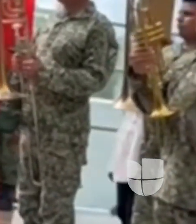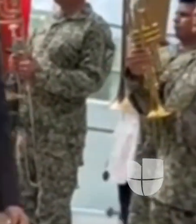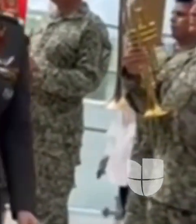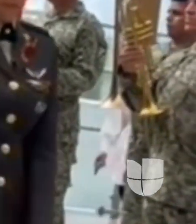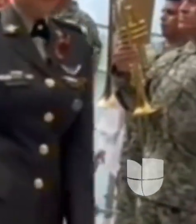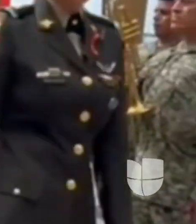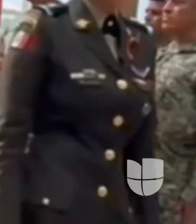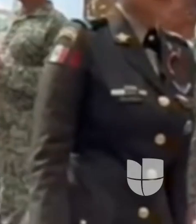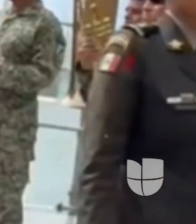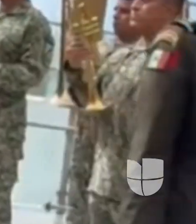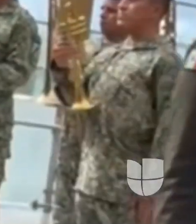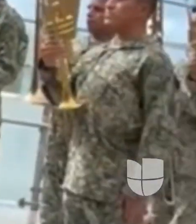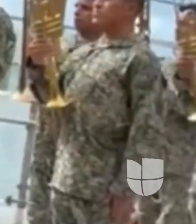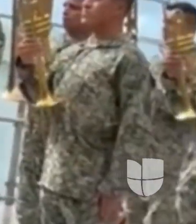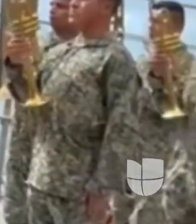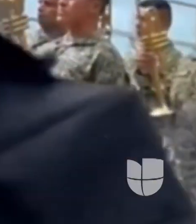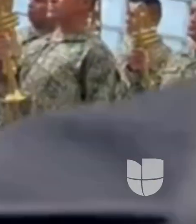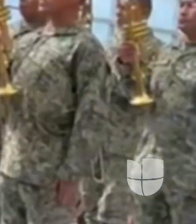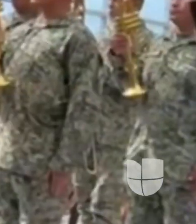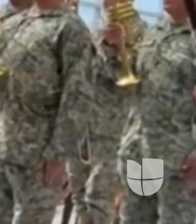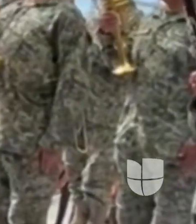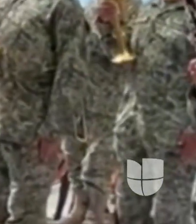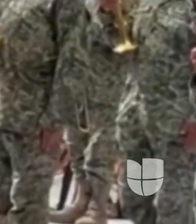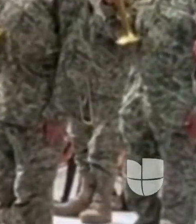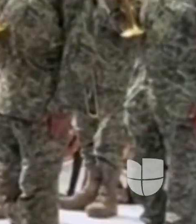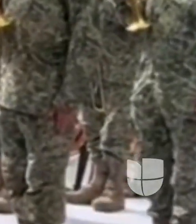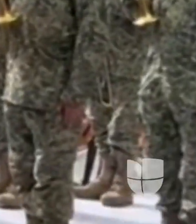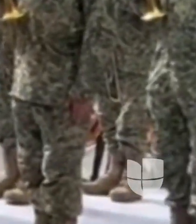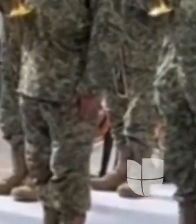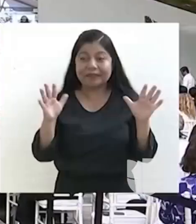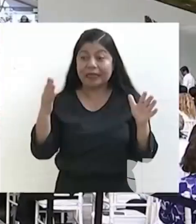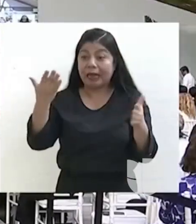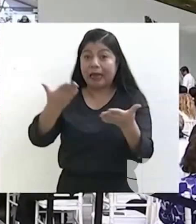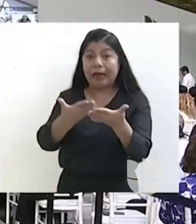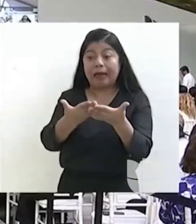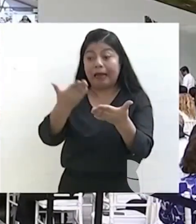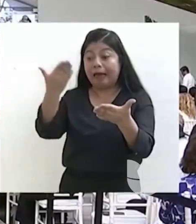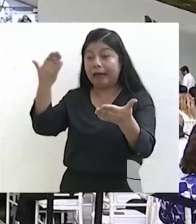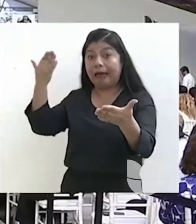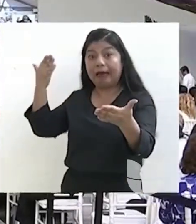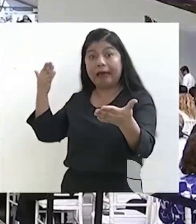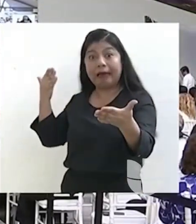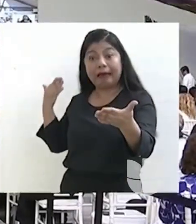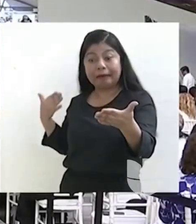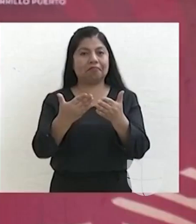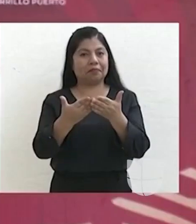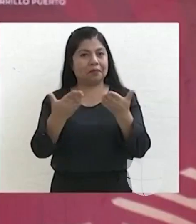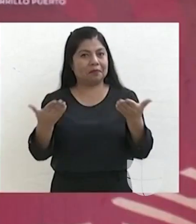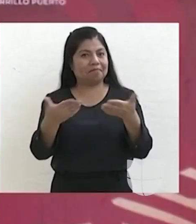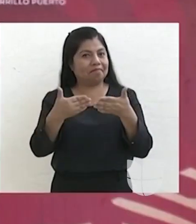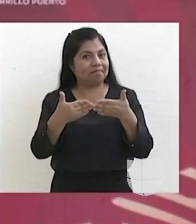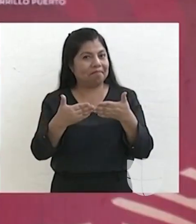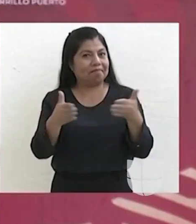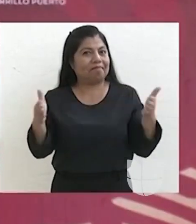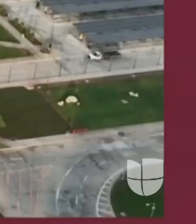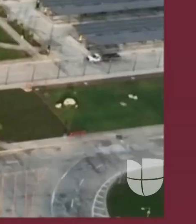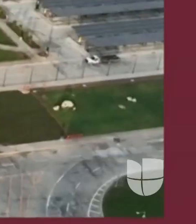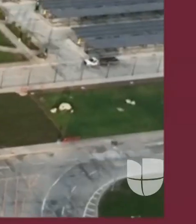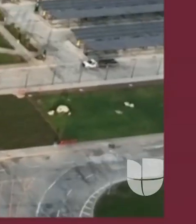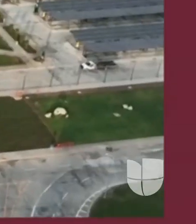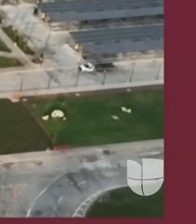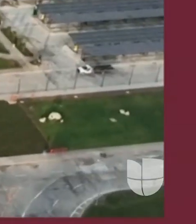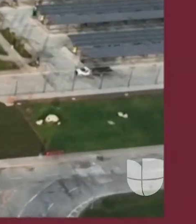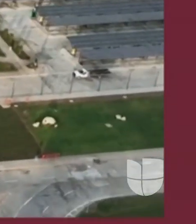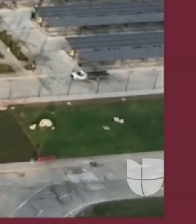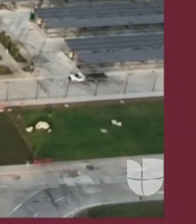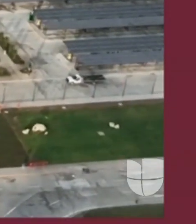mandataria estatal y las críticas le llovieron en redes sociales. Ya en el presidium, el presidente destacó la inversión que se realiza para el crecimiento